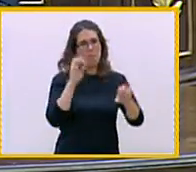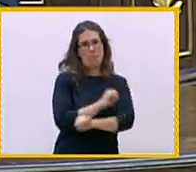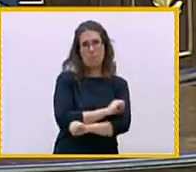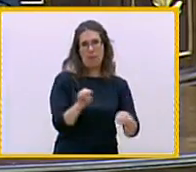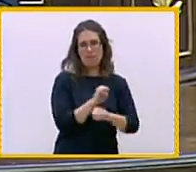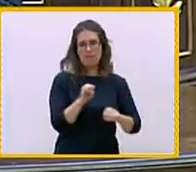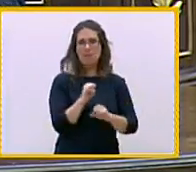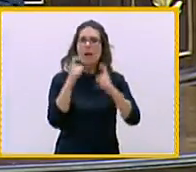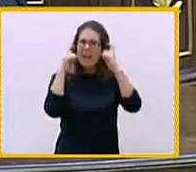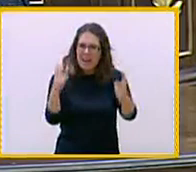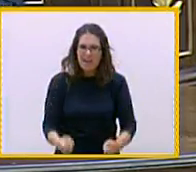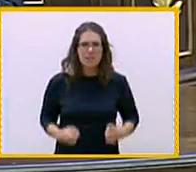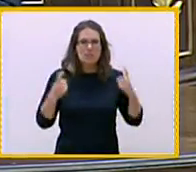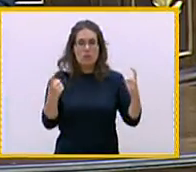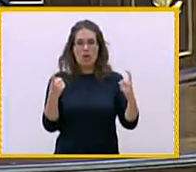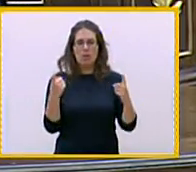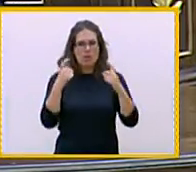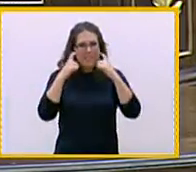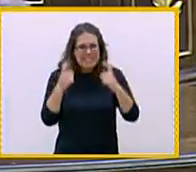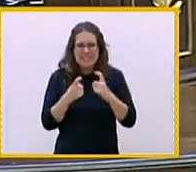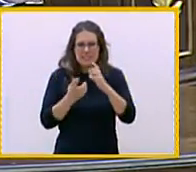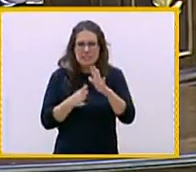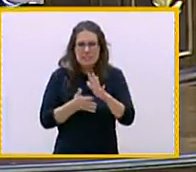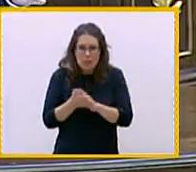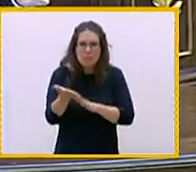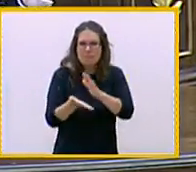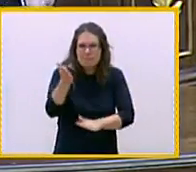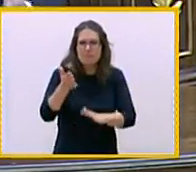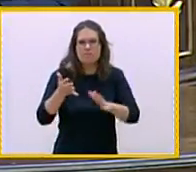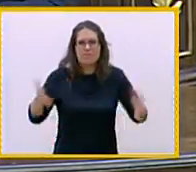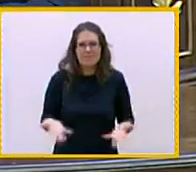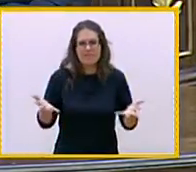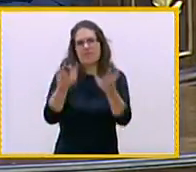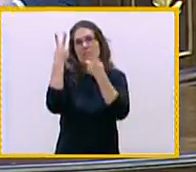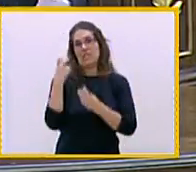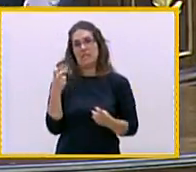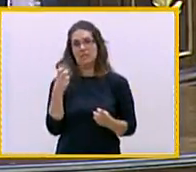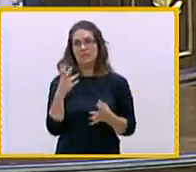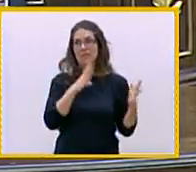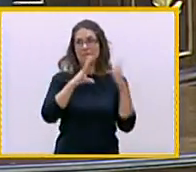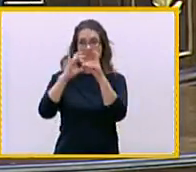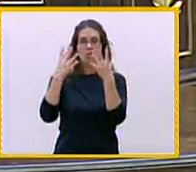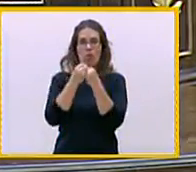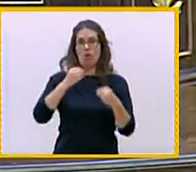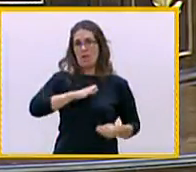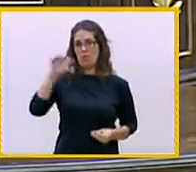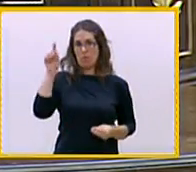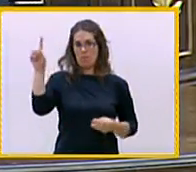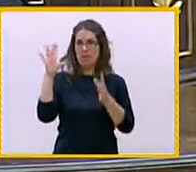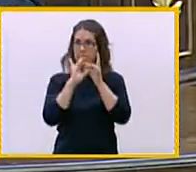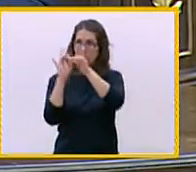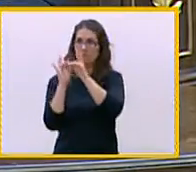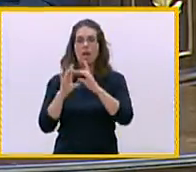extraordinario de impulso e incentivos fiscales, en consonancia con nuestros socios europeos y de acuerdo con todos los